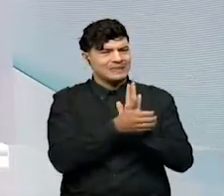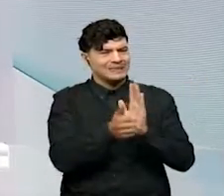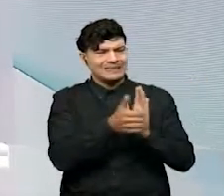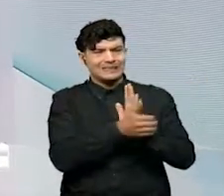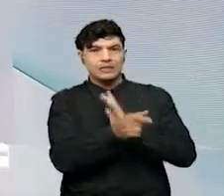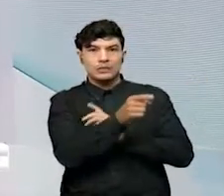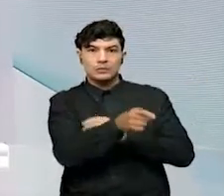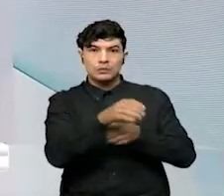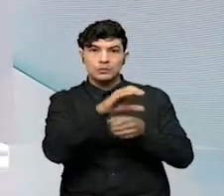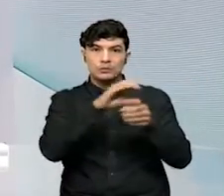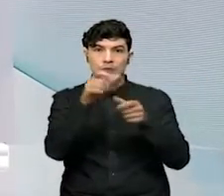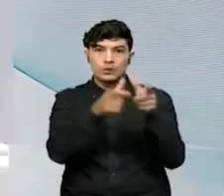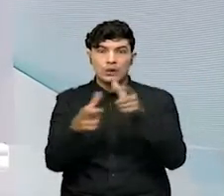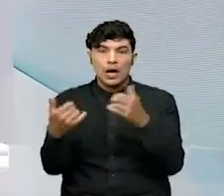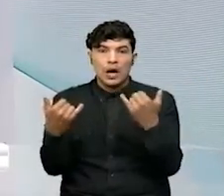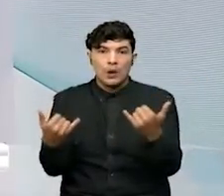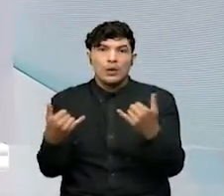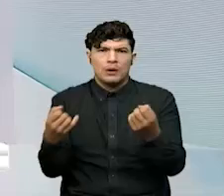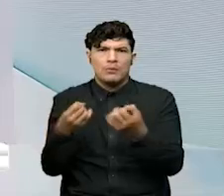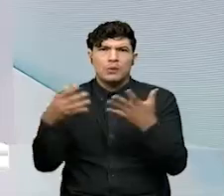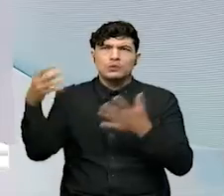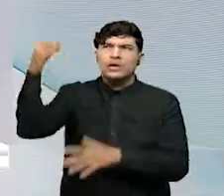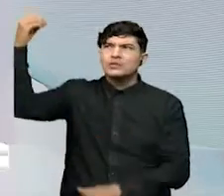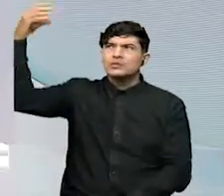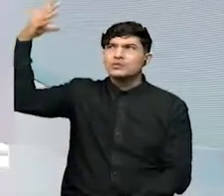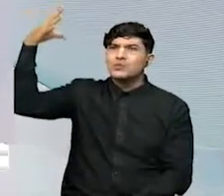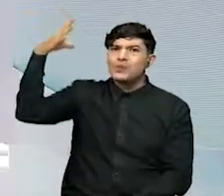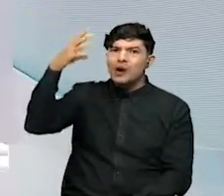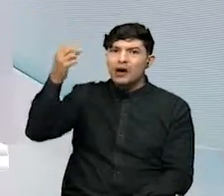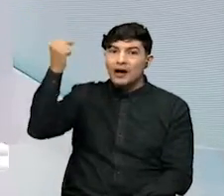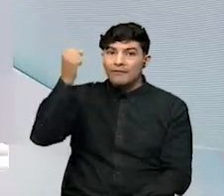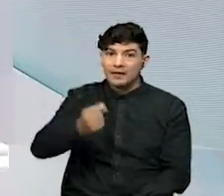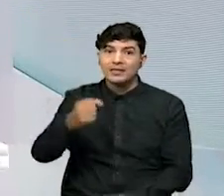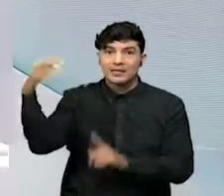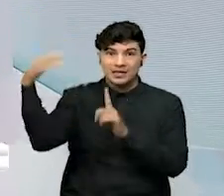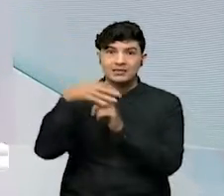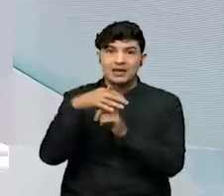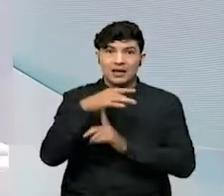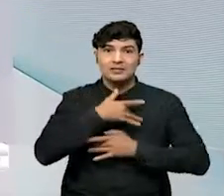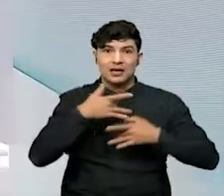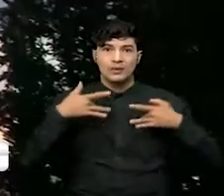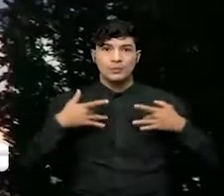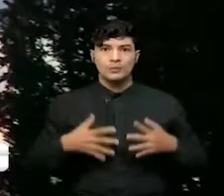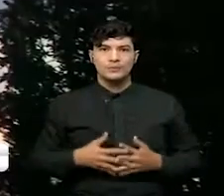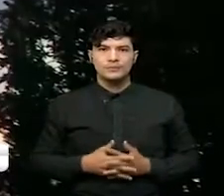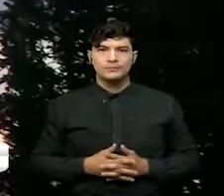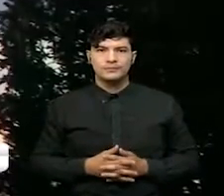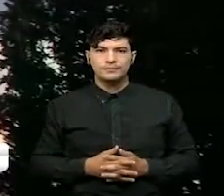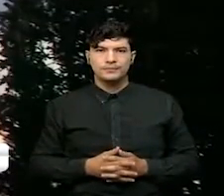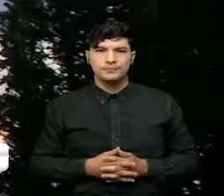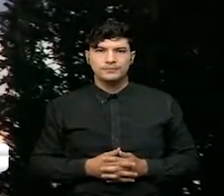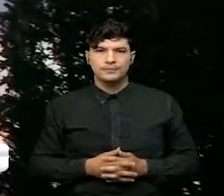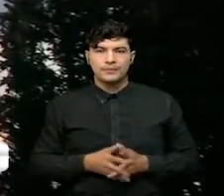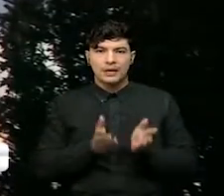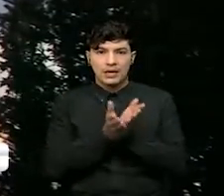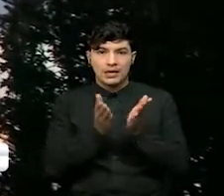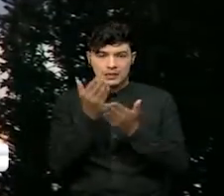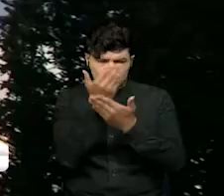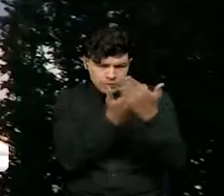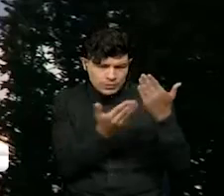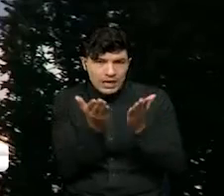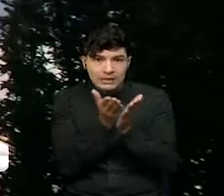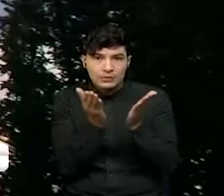los ciudadanos están expuestos a altas radiaciones solares que ponen en riesgo la salud estudios hechos por